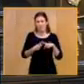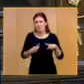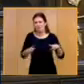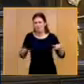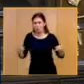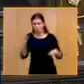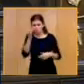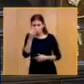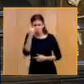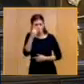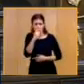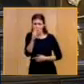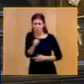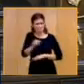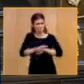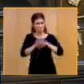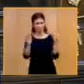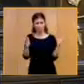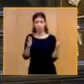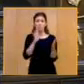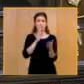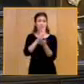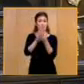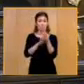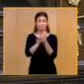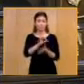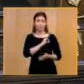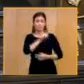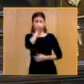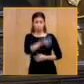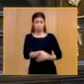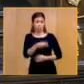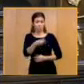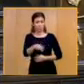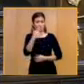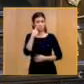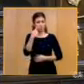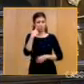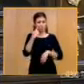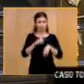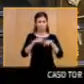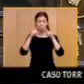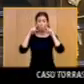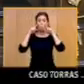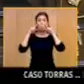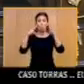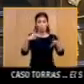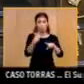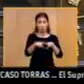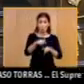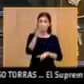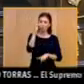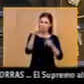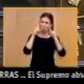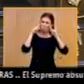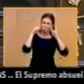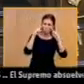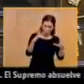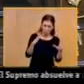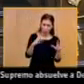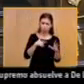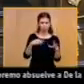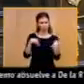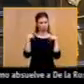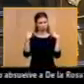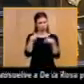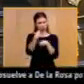Las percepciones son indicativas, señor Presidente, el tiempo pasa rápido cuando las cosas van bien y se disfrutan de